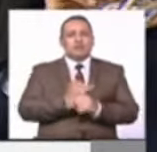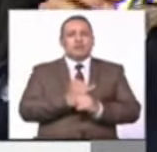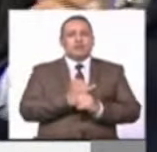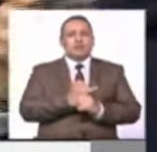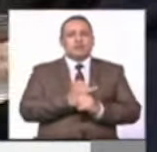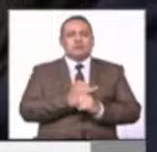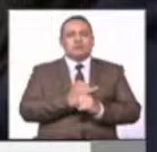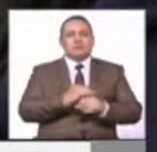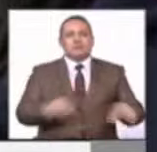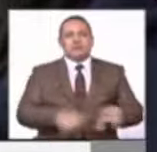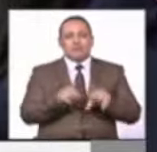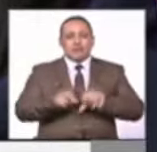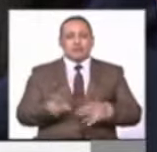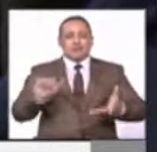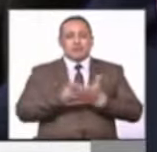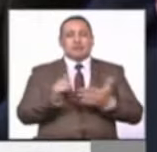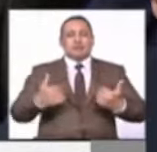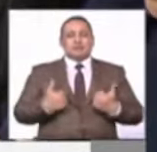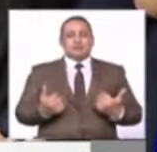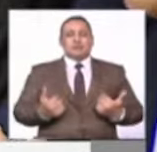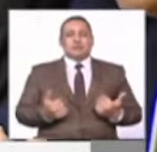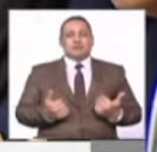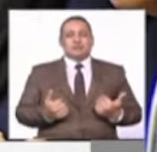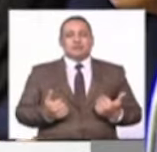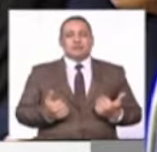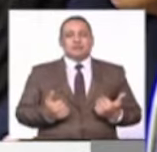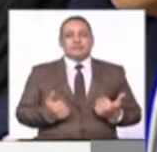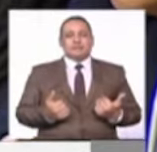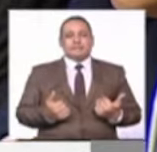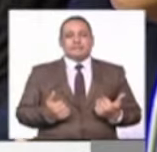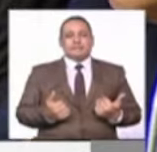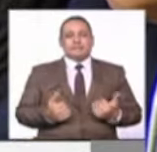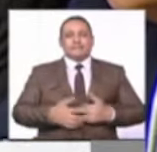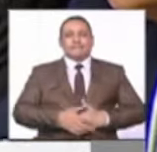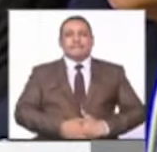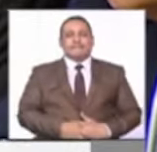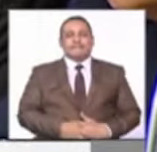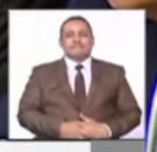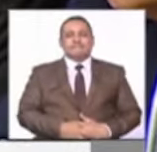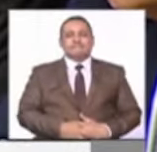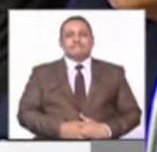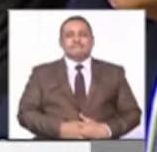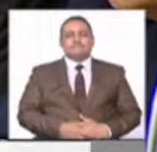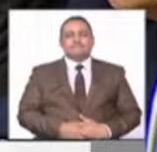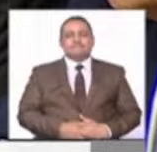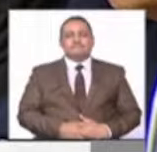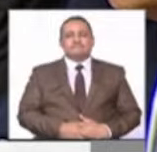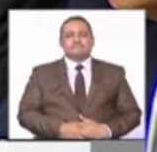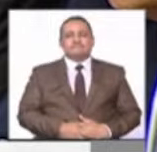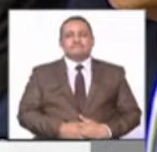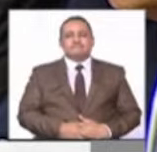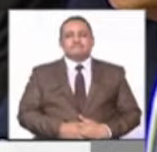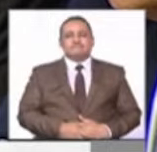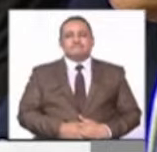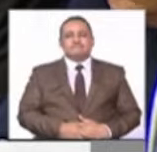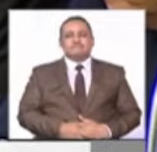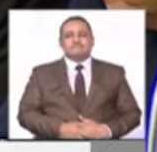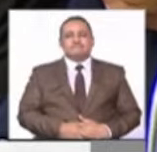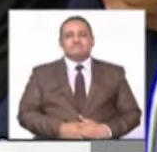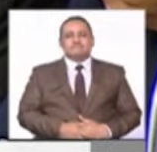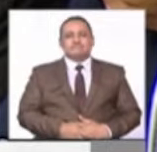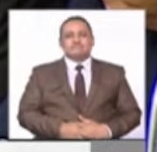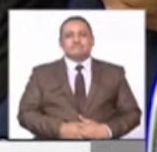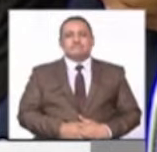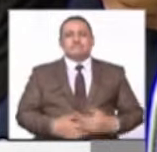de El perdón del como del